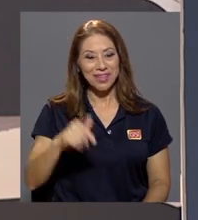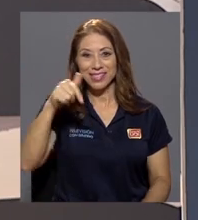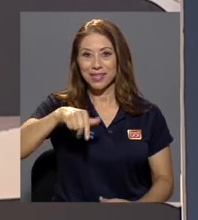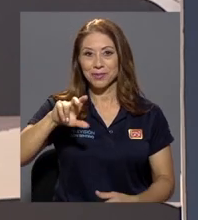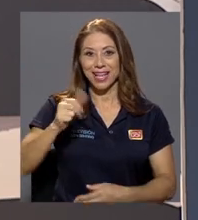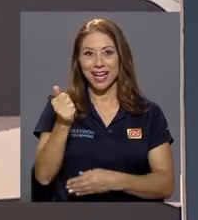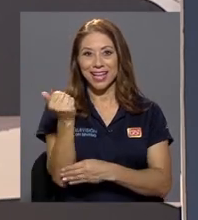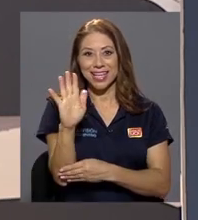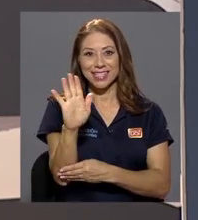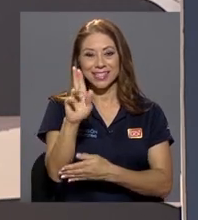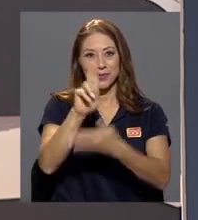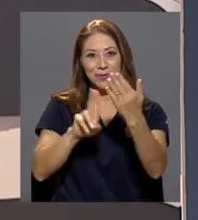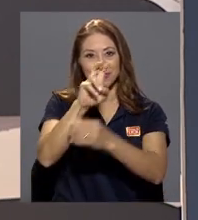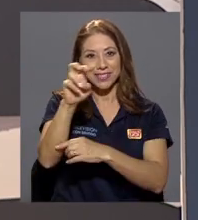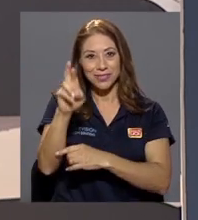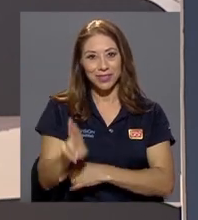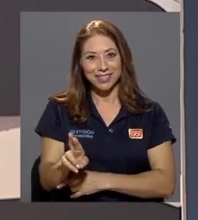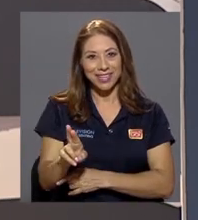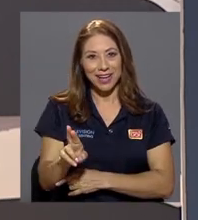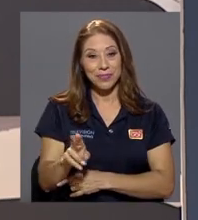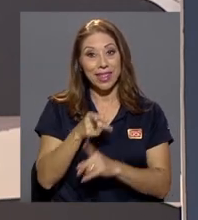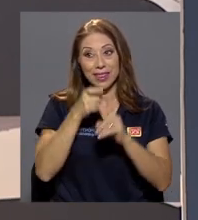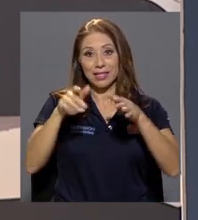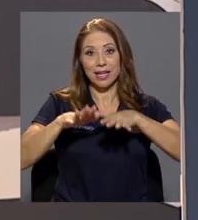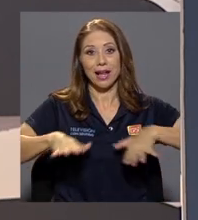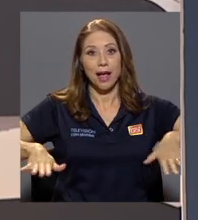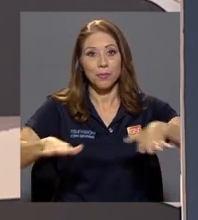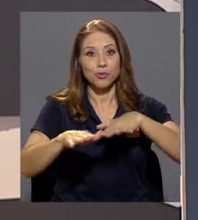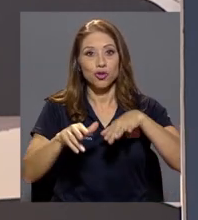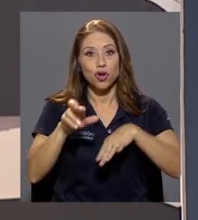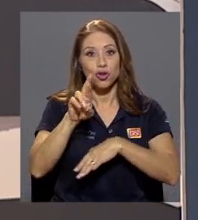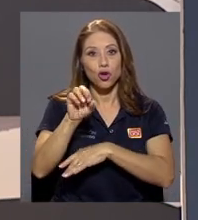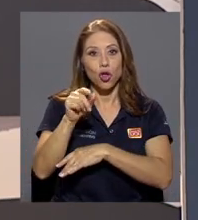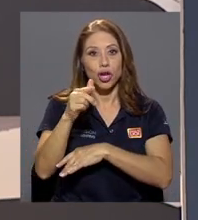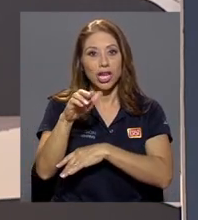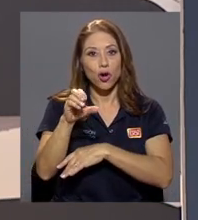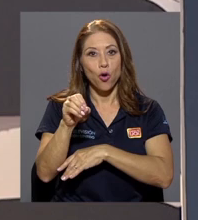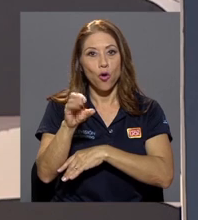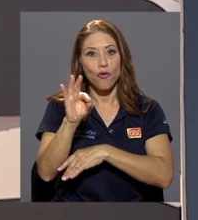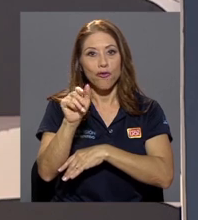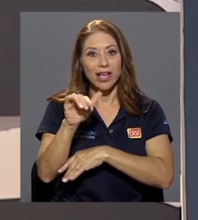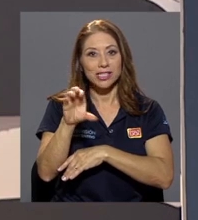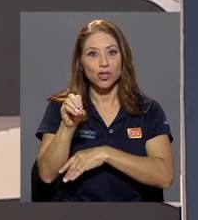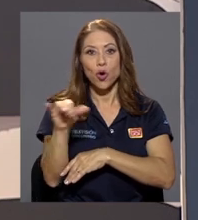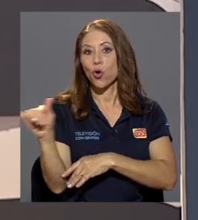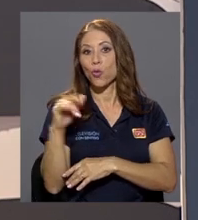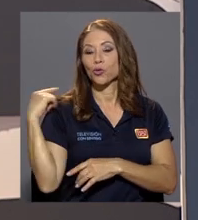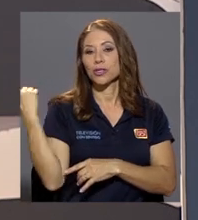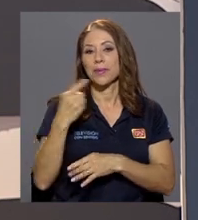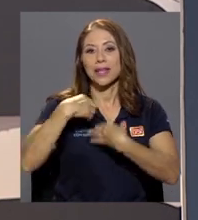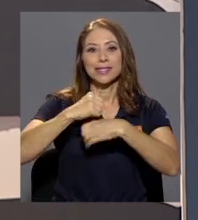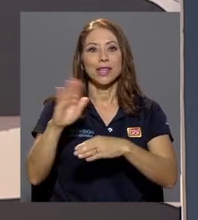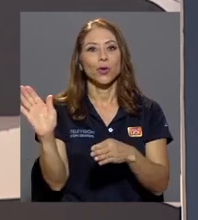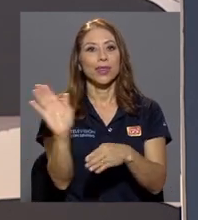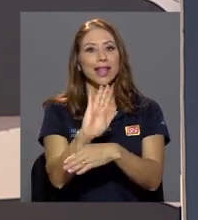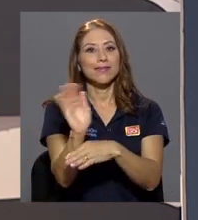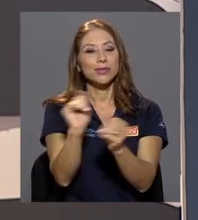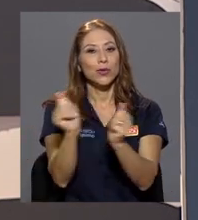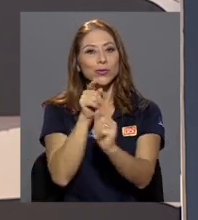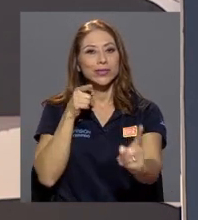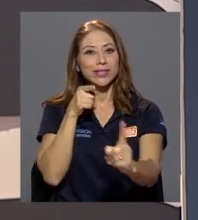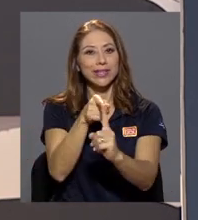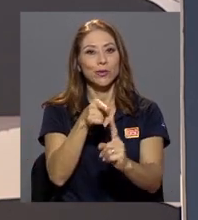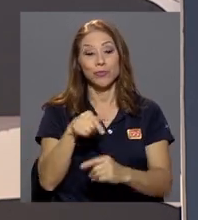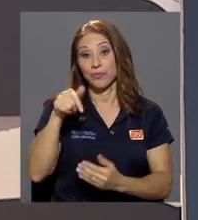estamos en el canal 15 universidad de costa rica desde el campus rodrigo facio haciendo como siempre de televisión con sentido